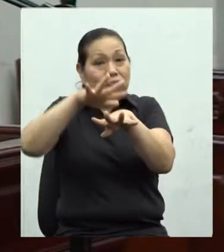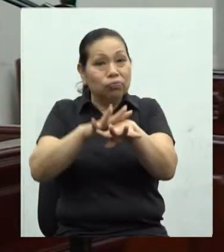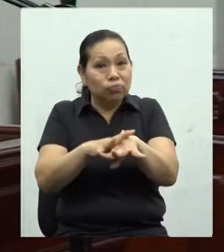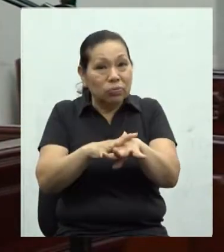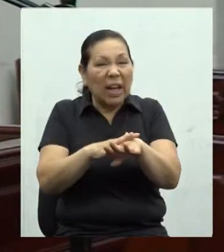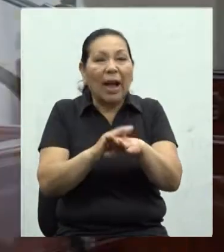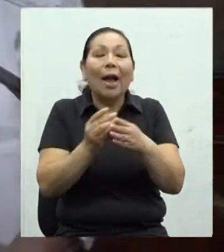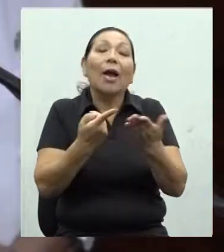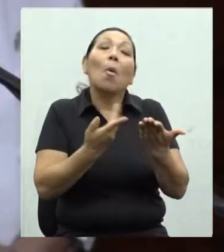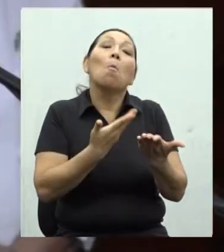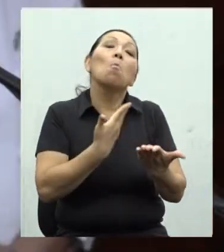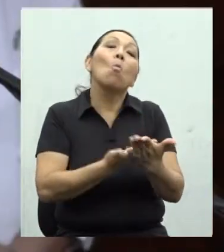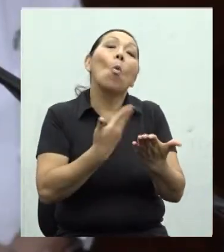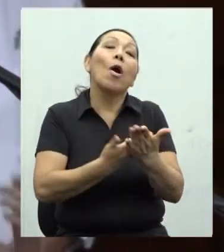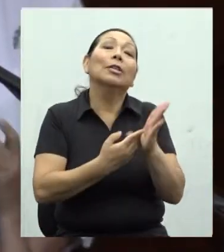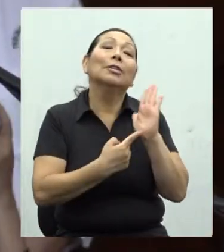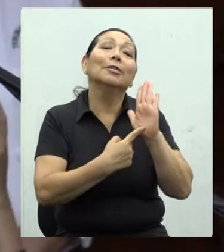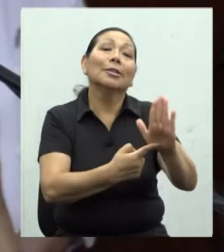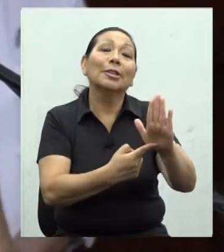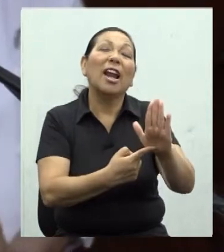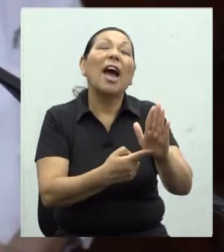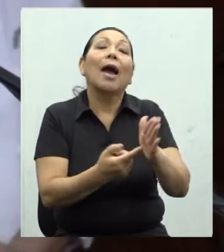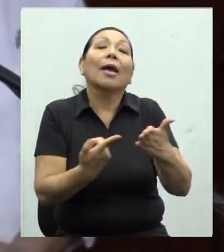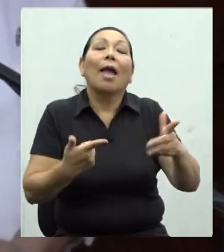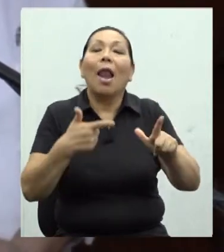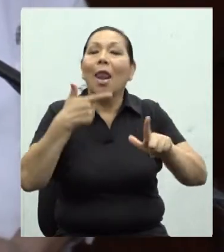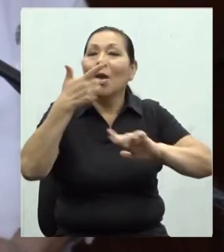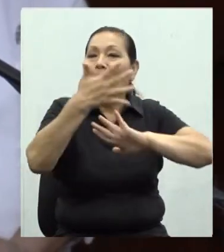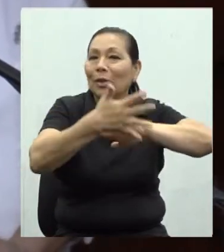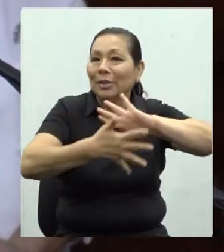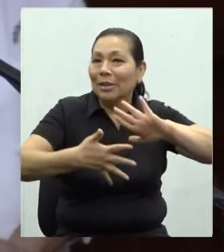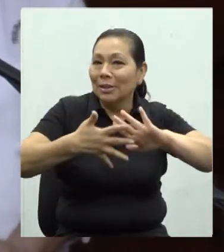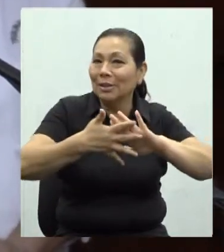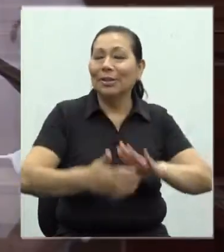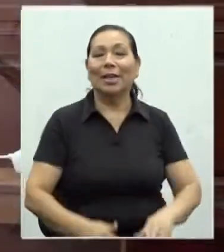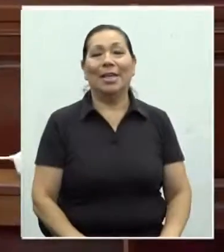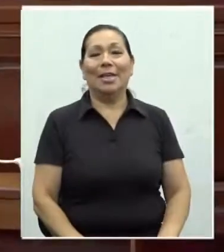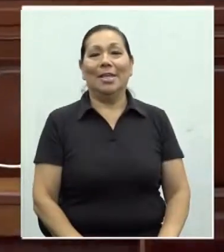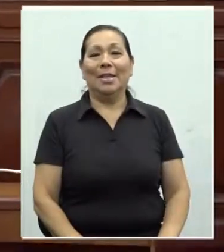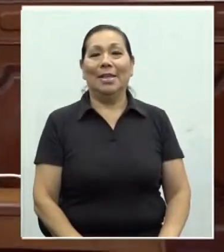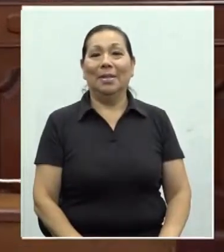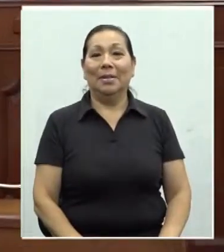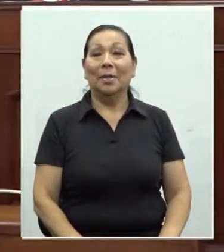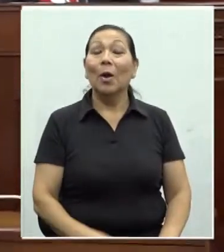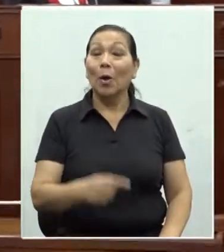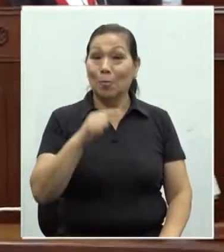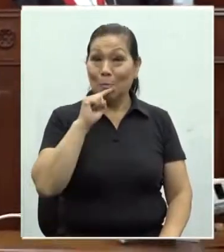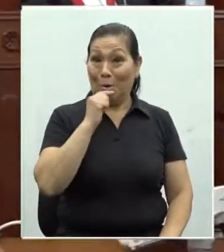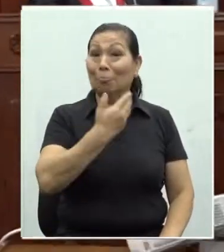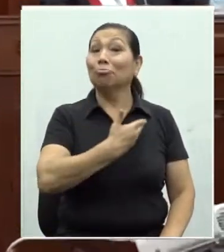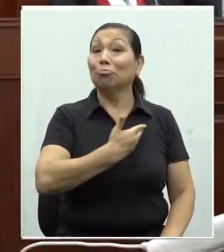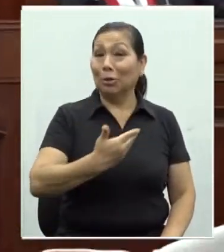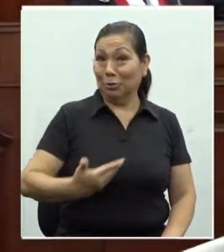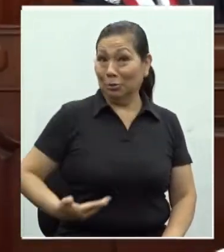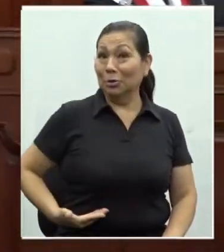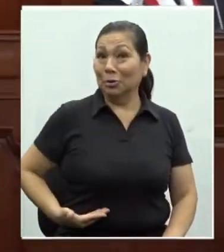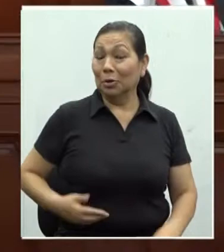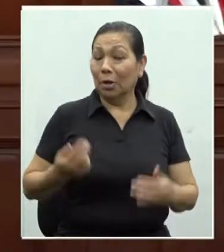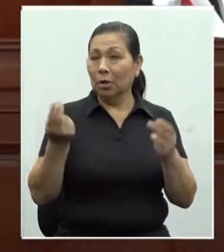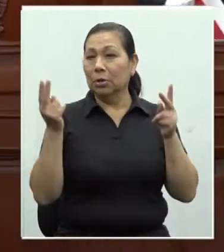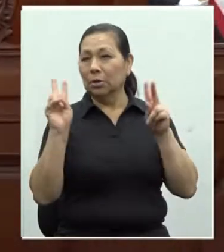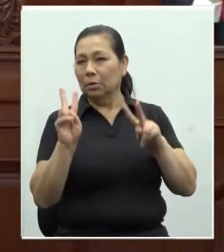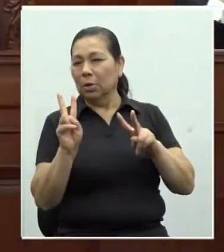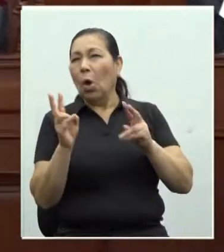está materializando esta audiencia a través del lenguaje de señas. La magistrada remarcó que esta